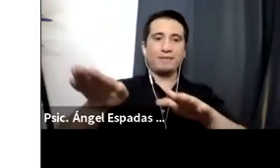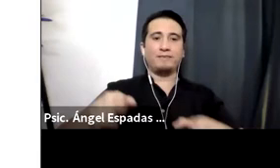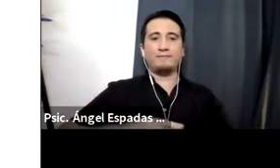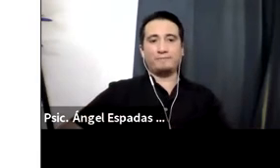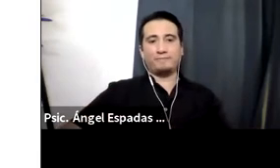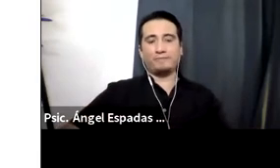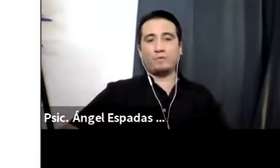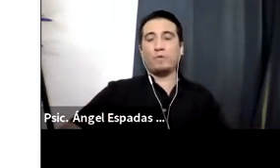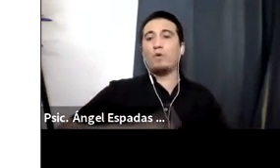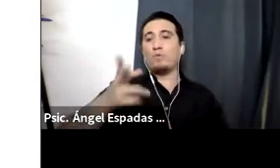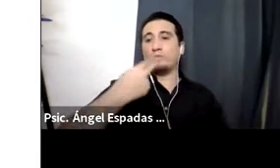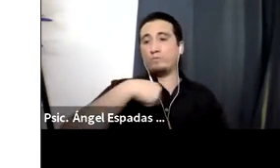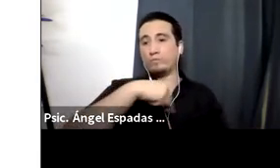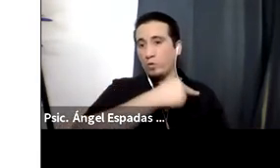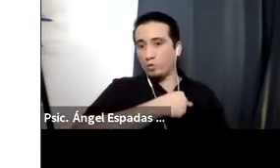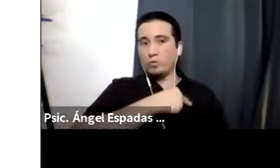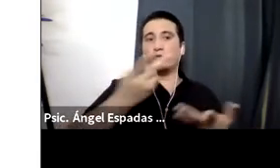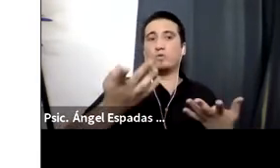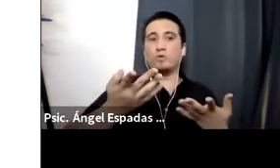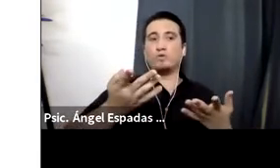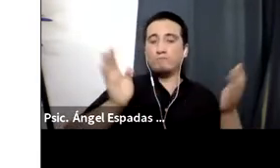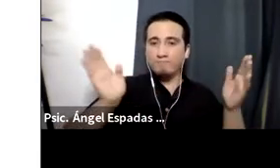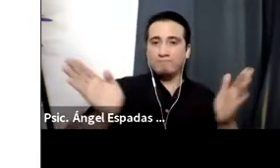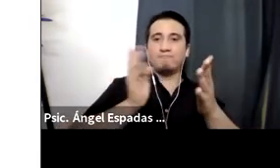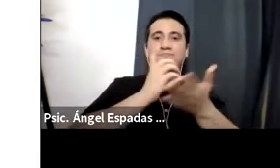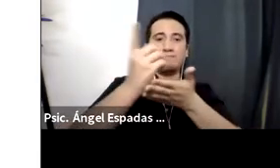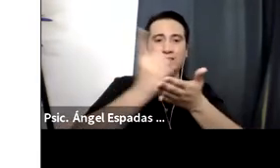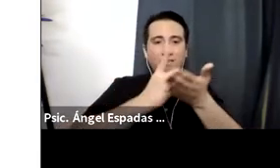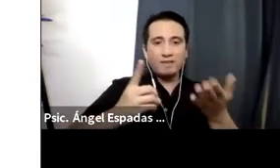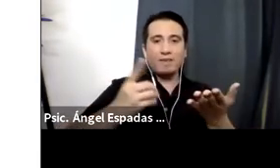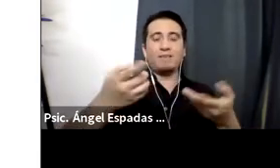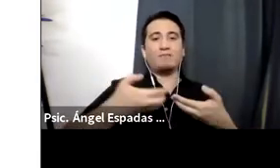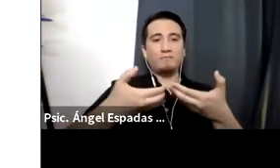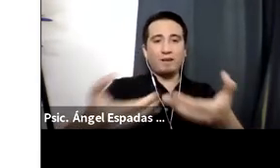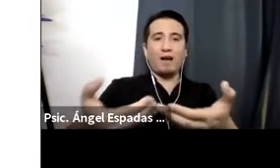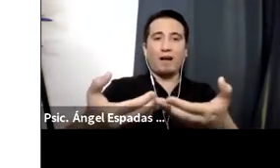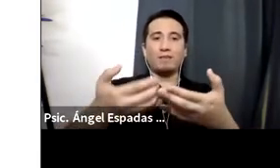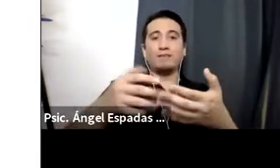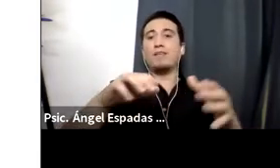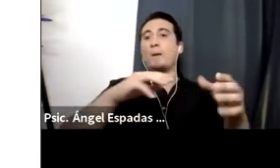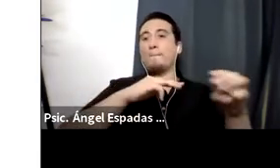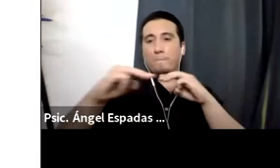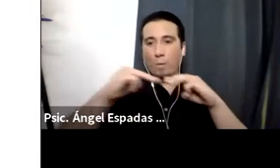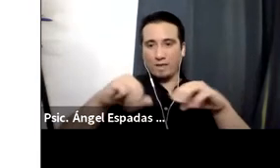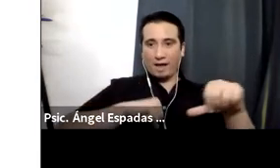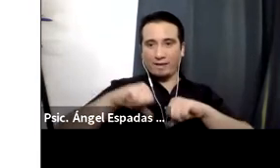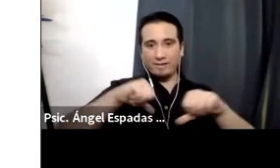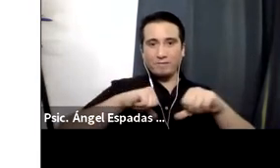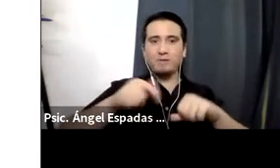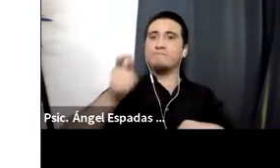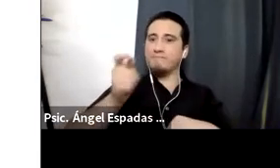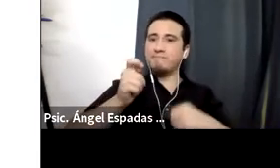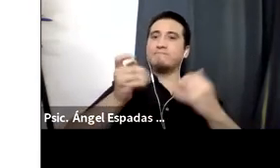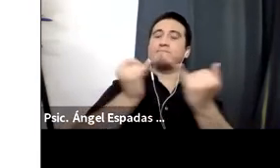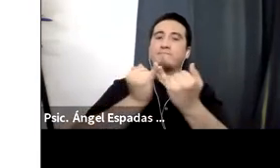que cuando nosotros promovemos en el diseño de nuestras calles la movilidad activa, quiere decir que también